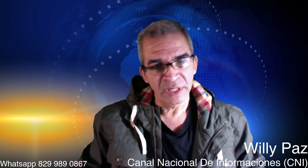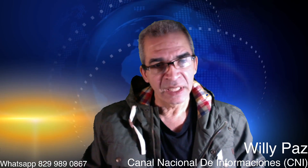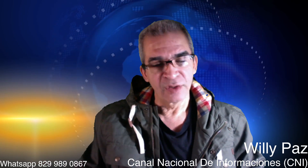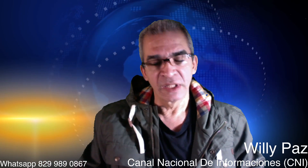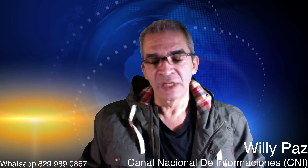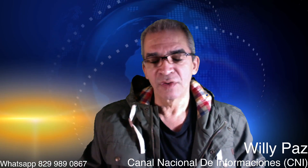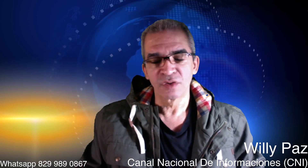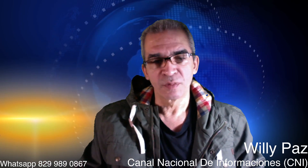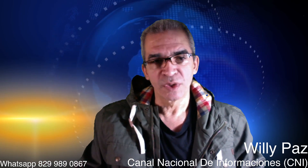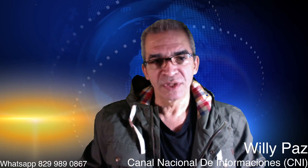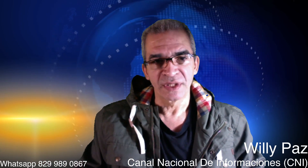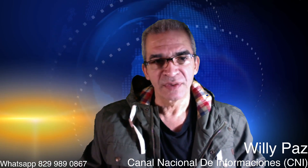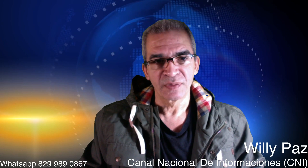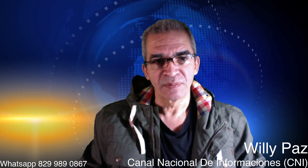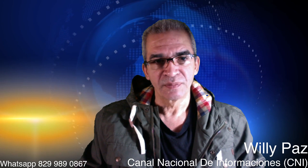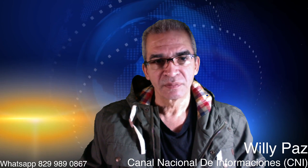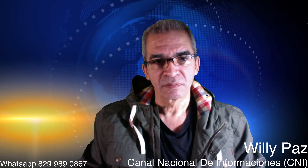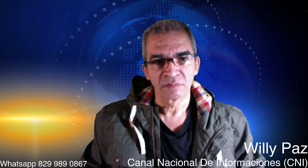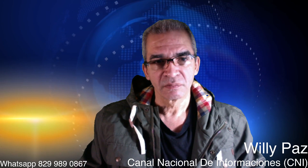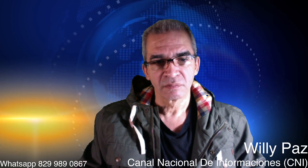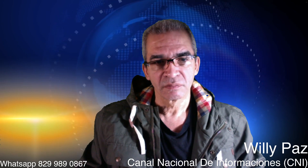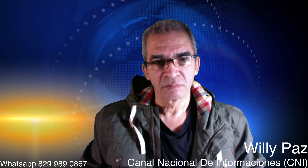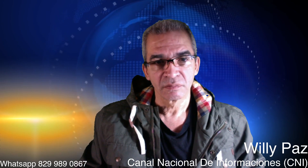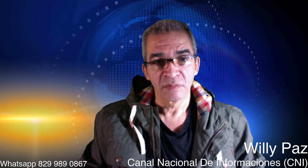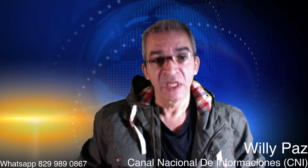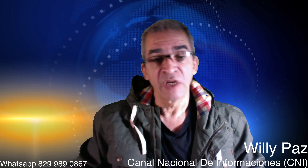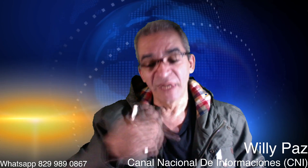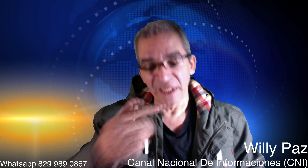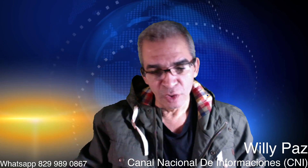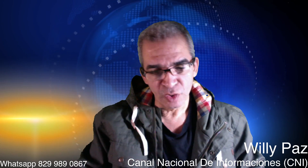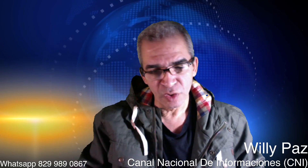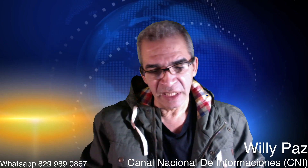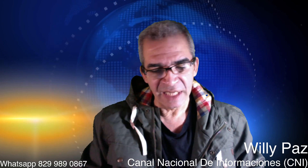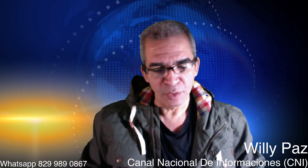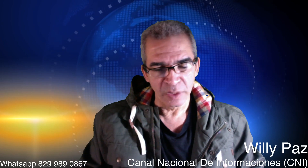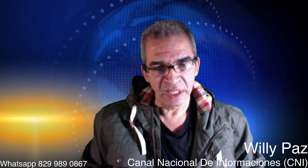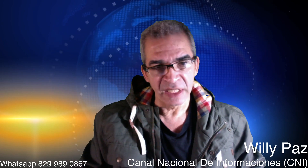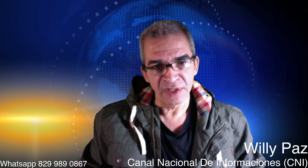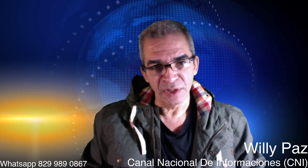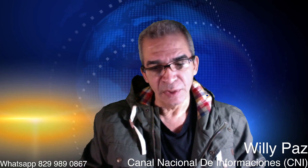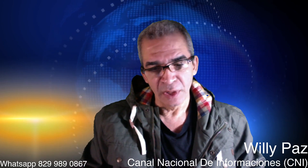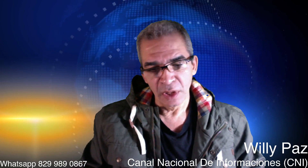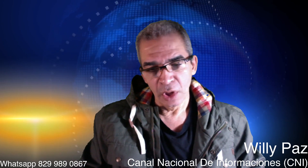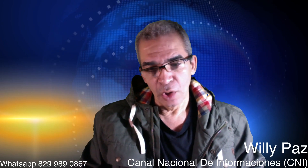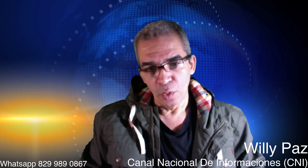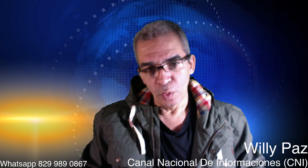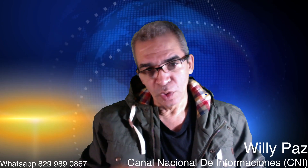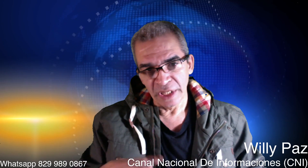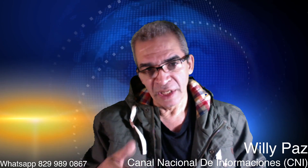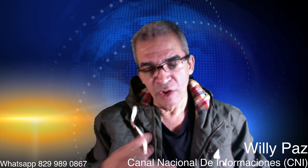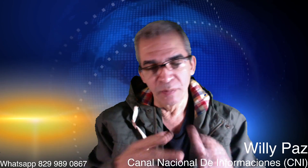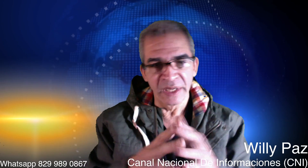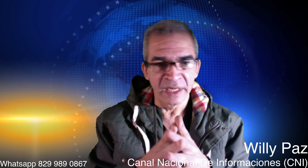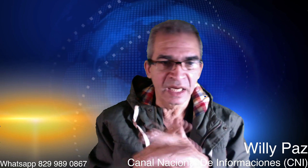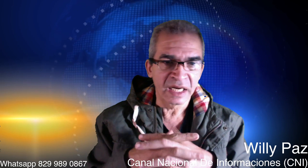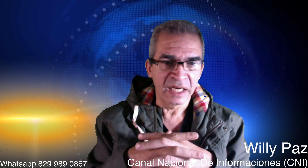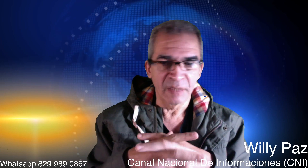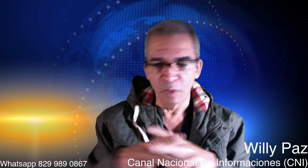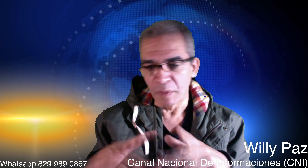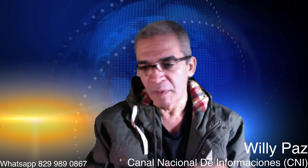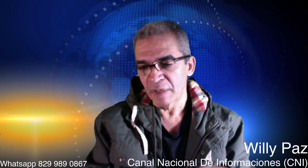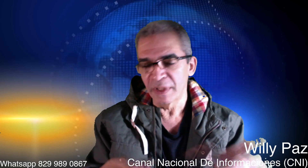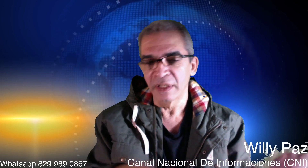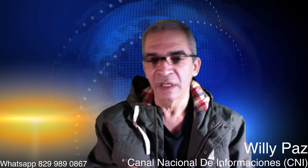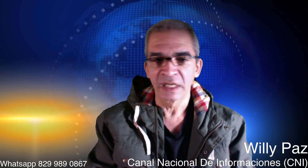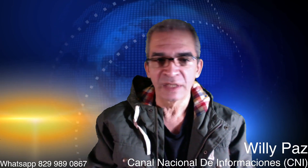bajo un Estado de Derecho no se puede hacer eso. Y lo peligroso del caso es que si usted rompe las reglas